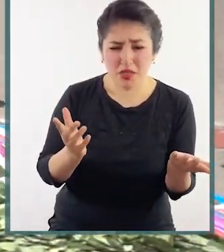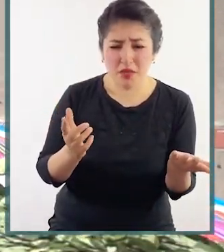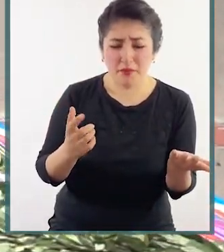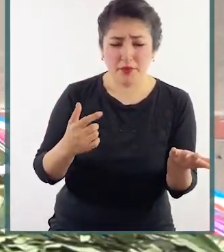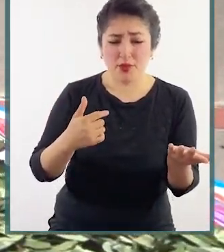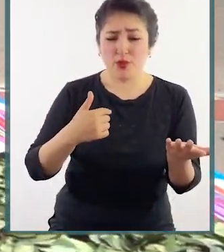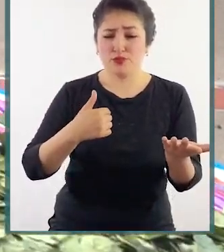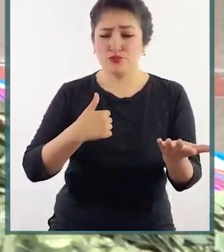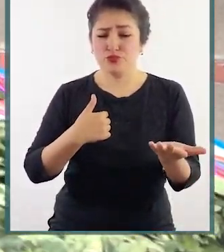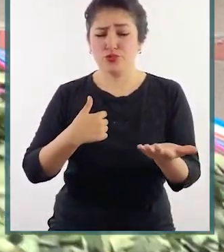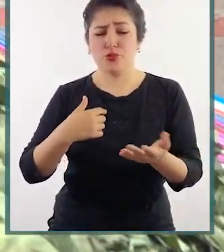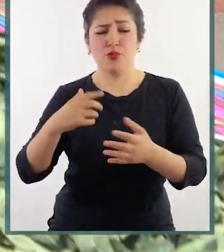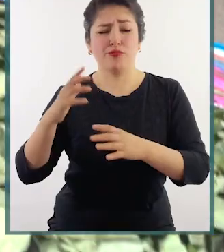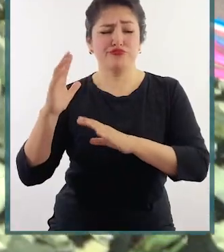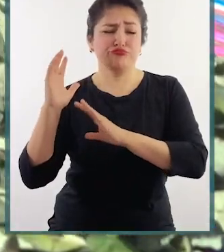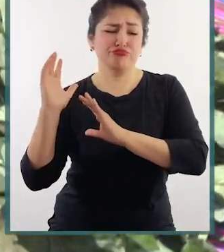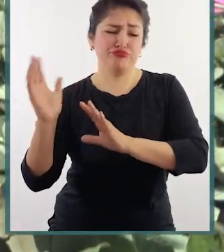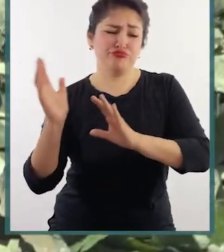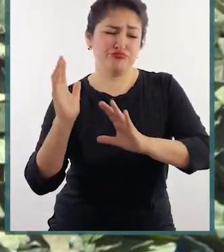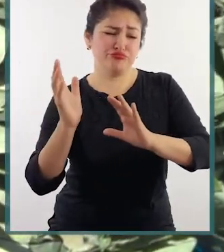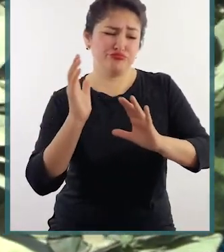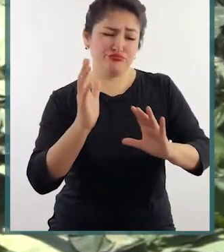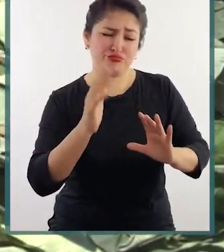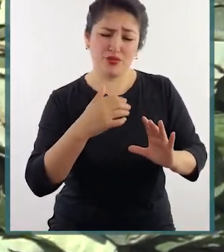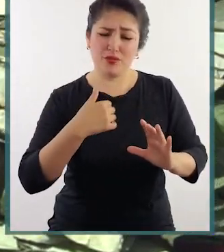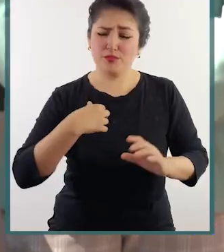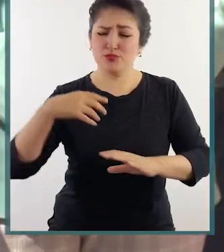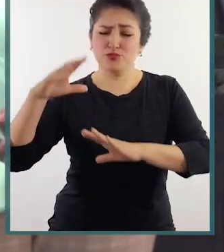Pero yo cuando les hablo,